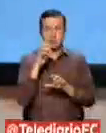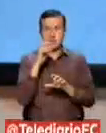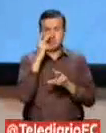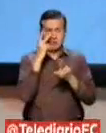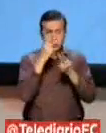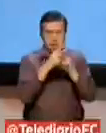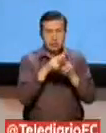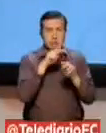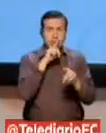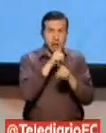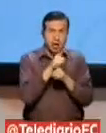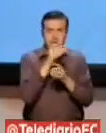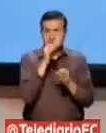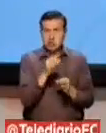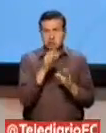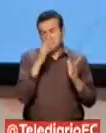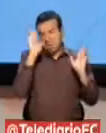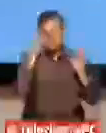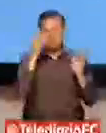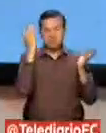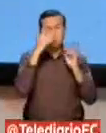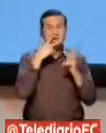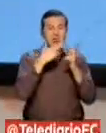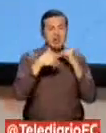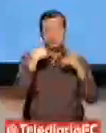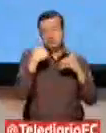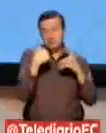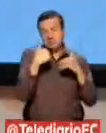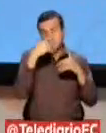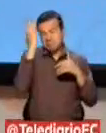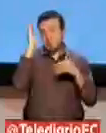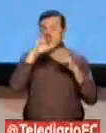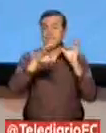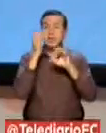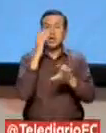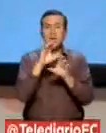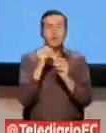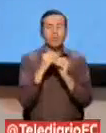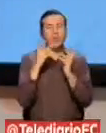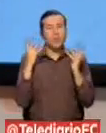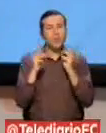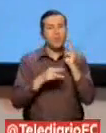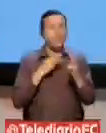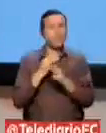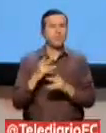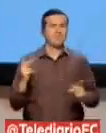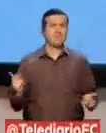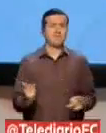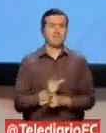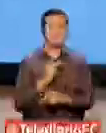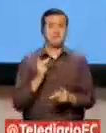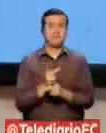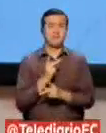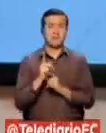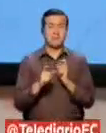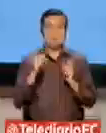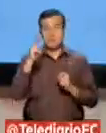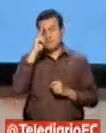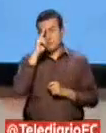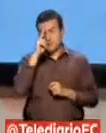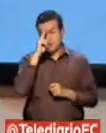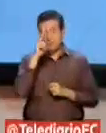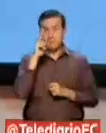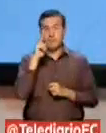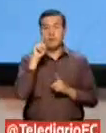de verificación. Consiste además en el mundo en una tendencia que genera recursos para quienes las realizan.